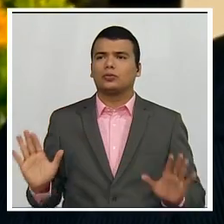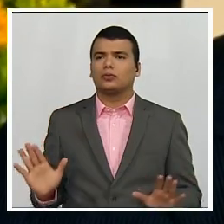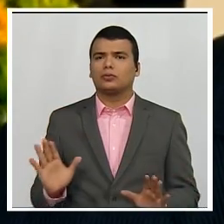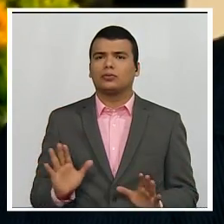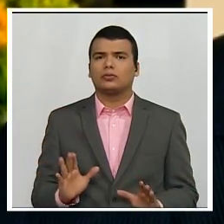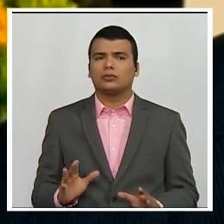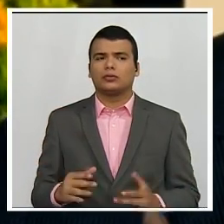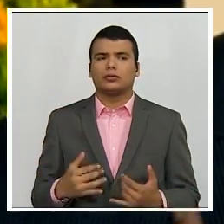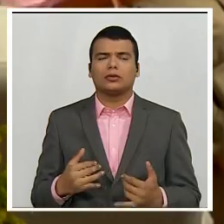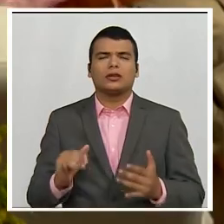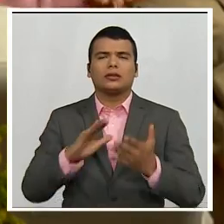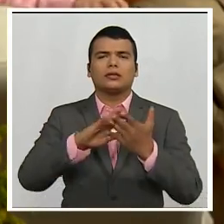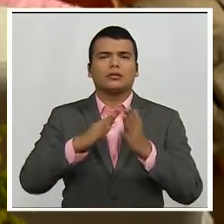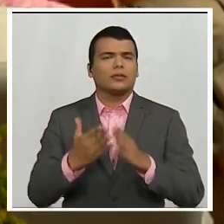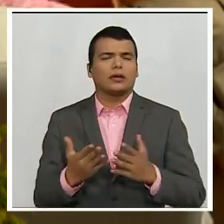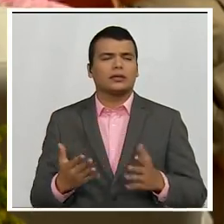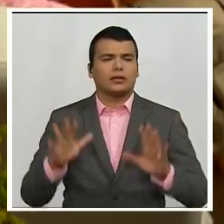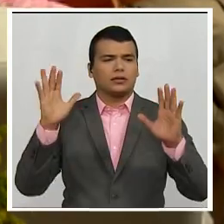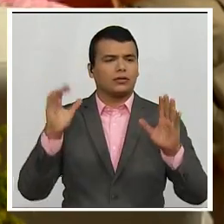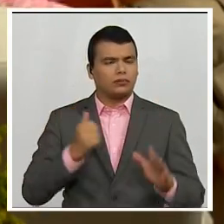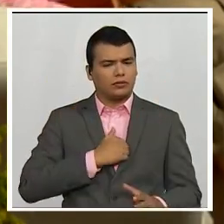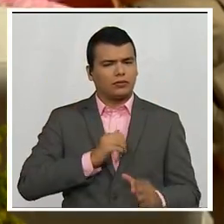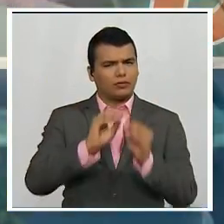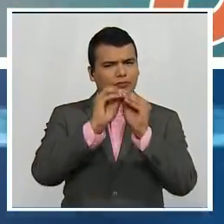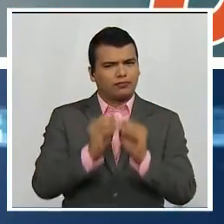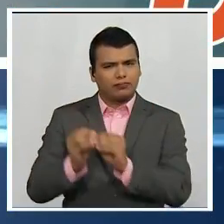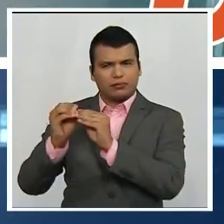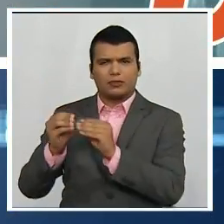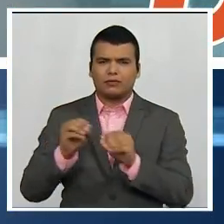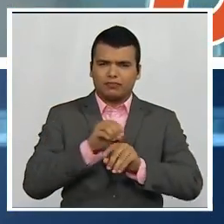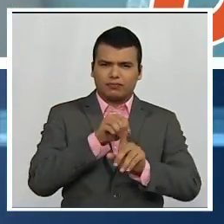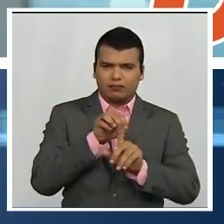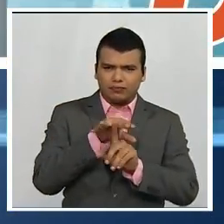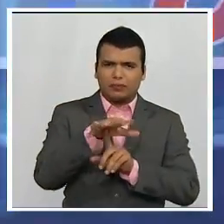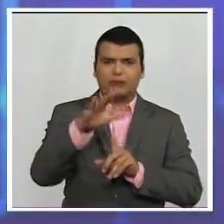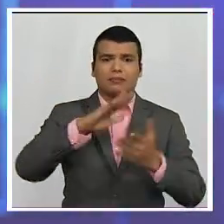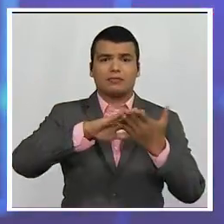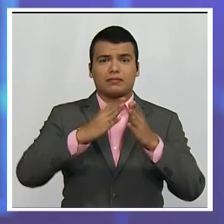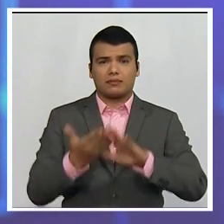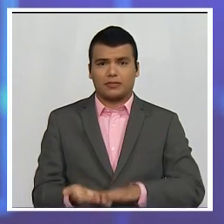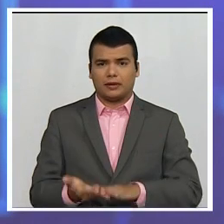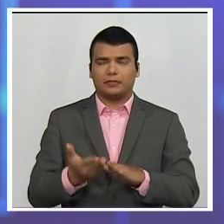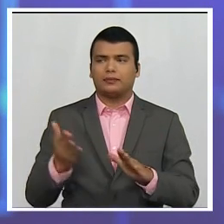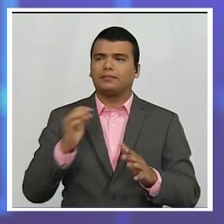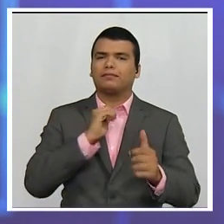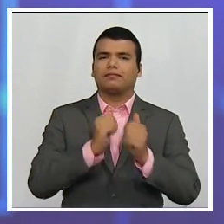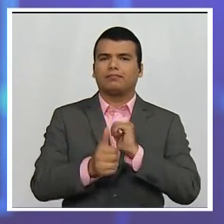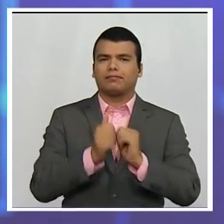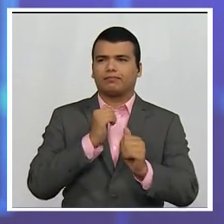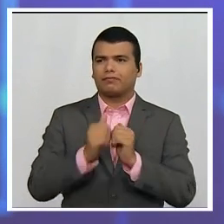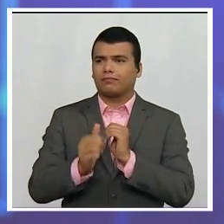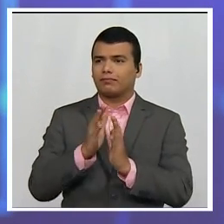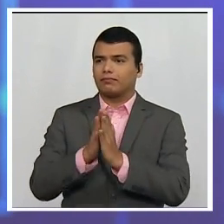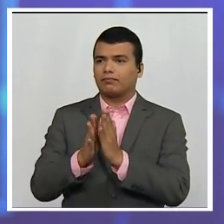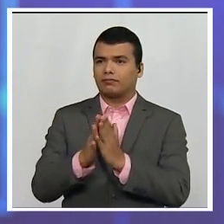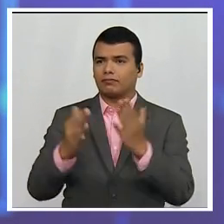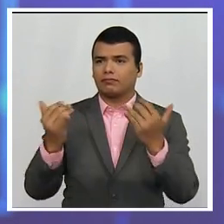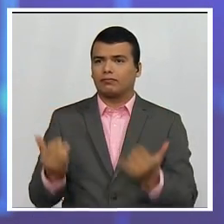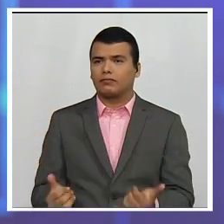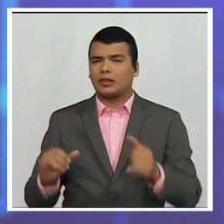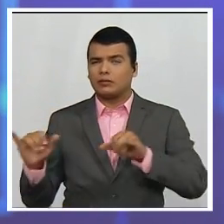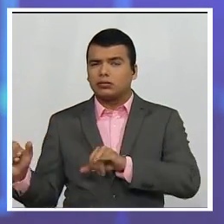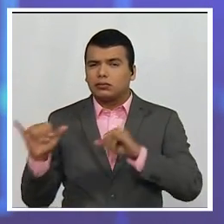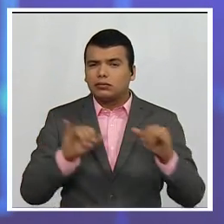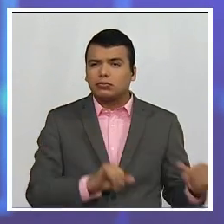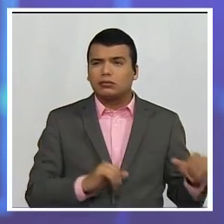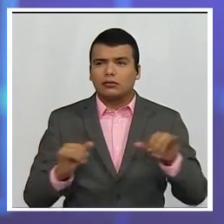que a xente abrace la paz que se convierte en un artesano de paz y llegamos a los deportes hoy la vuelta a españa volver a